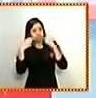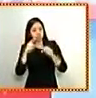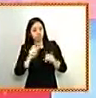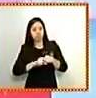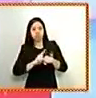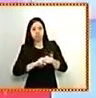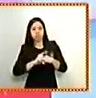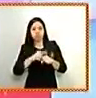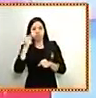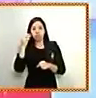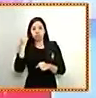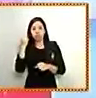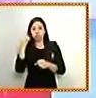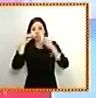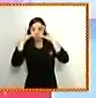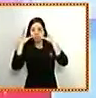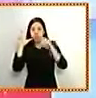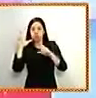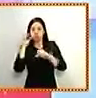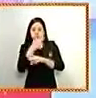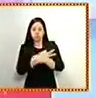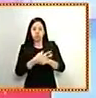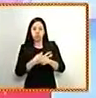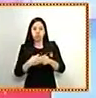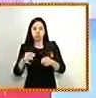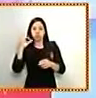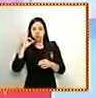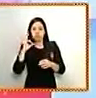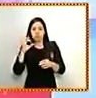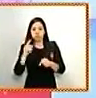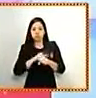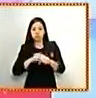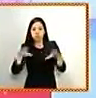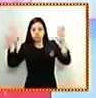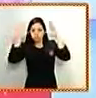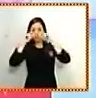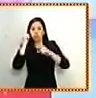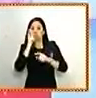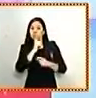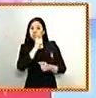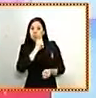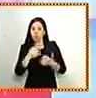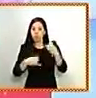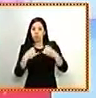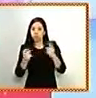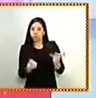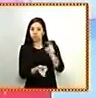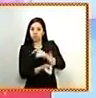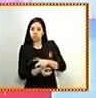habituales, 11 de la mañana, 3 de la tarde y a las 9 de la noche. Recuerda que el Loto con sus juegos te